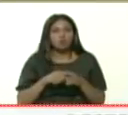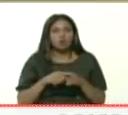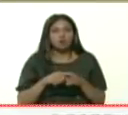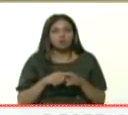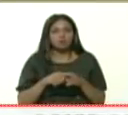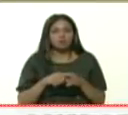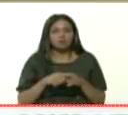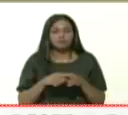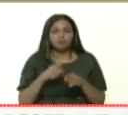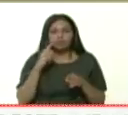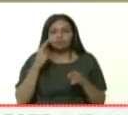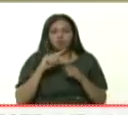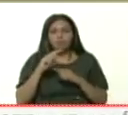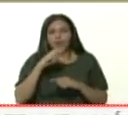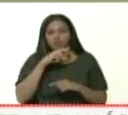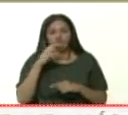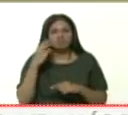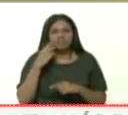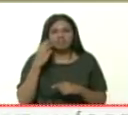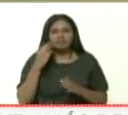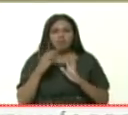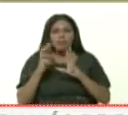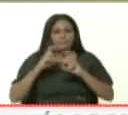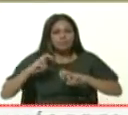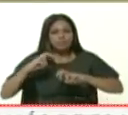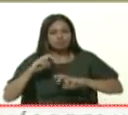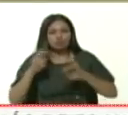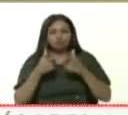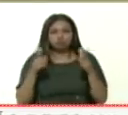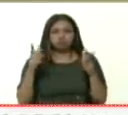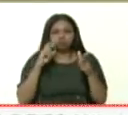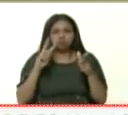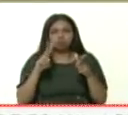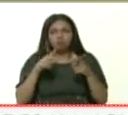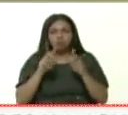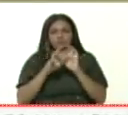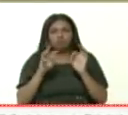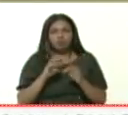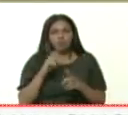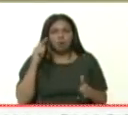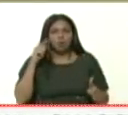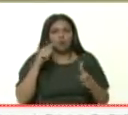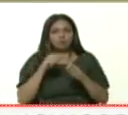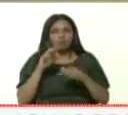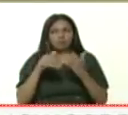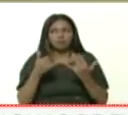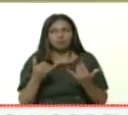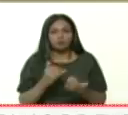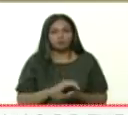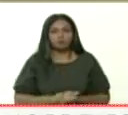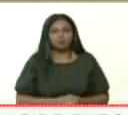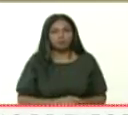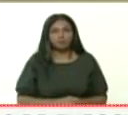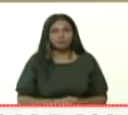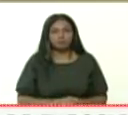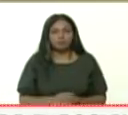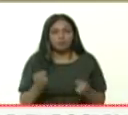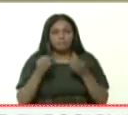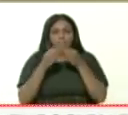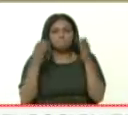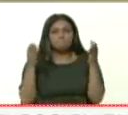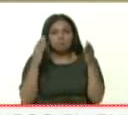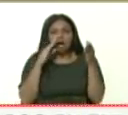titanit, Iván Duque. Si se hiciera una investigación imparcial, objetiva, se descubriría